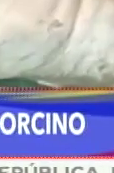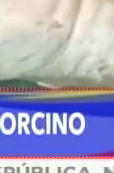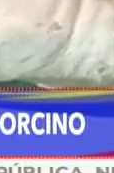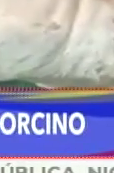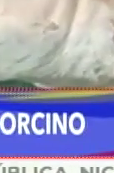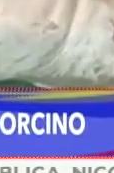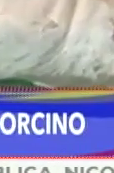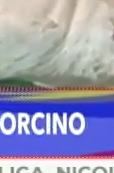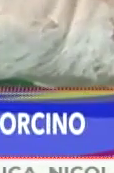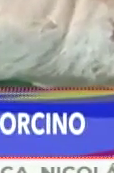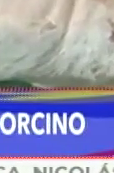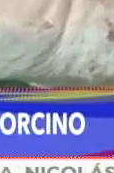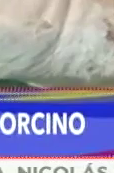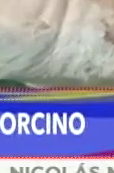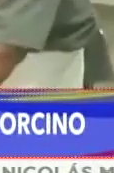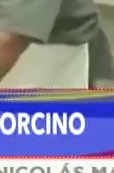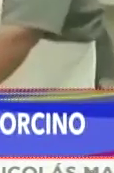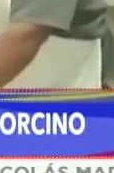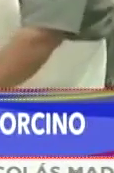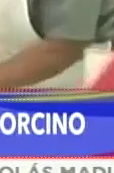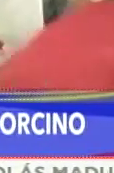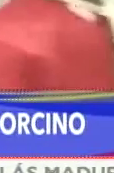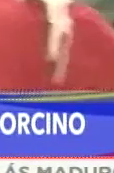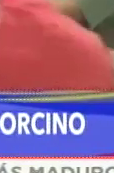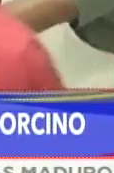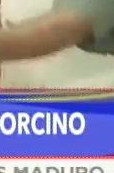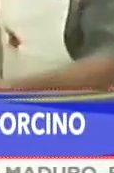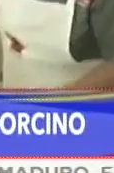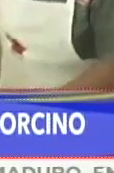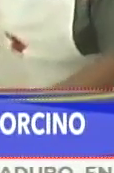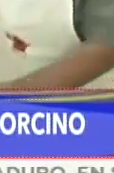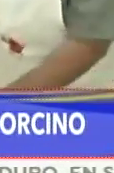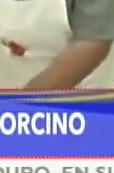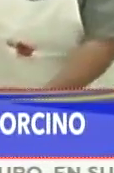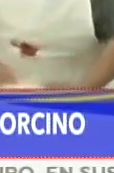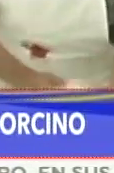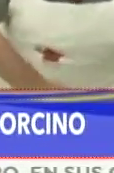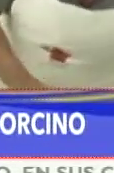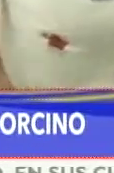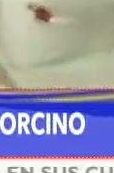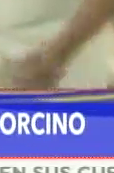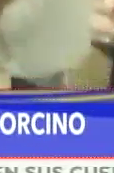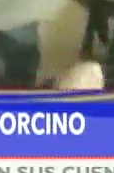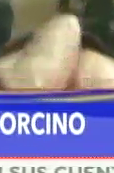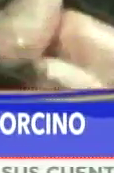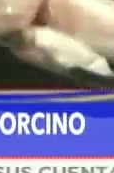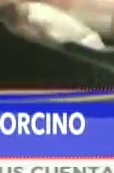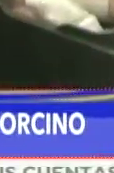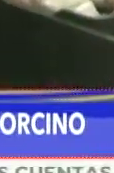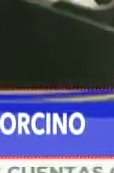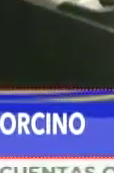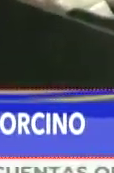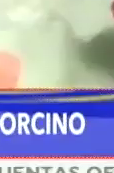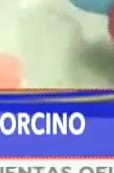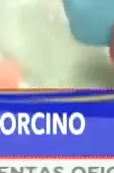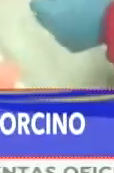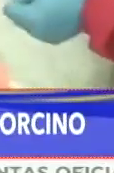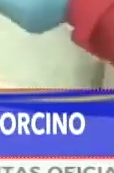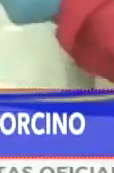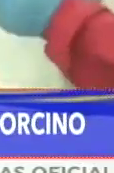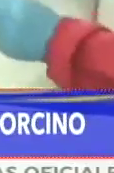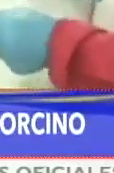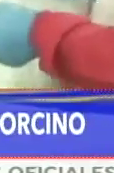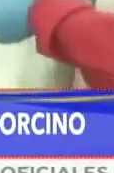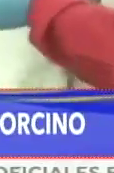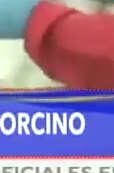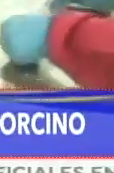abastecimiento de cerdo a final de año, para diciembre. Este año, pues todos sabemos que producto del bloqueo no va a